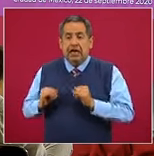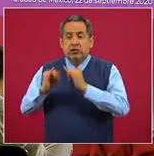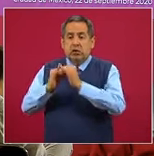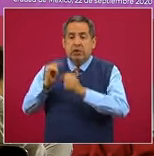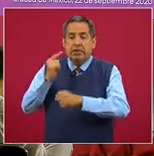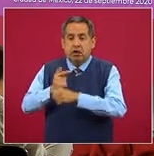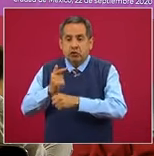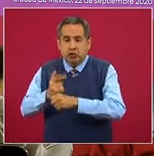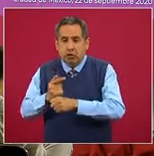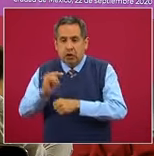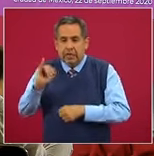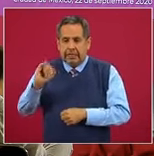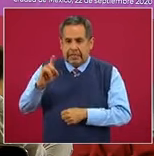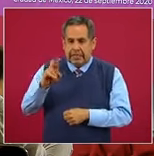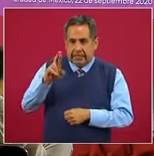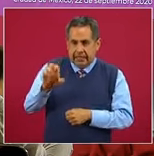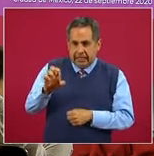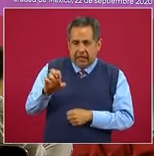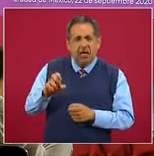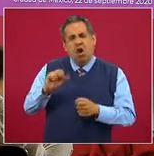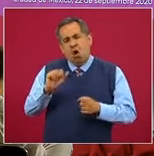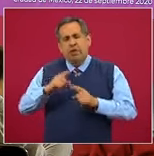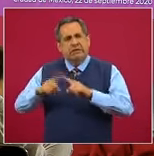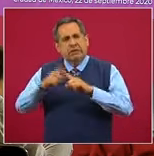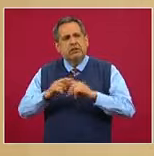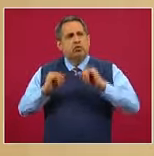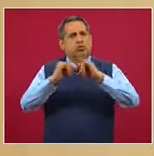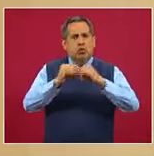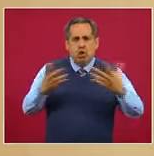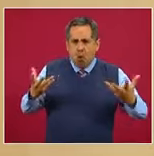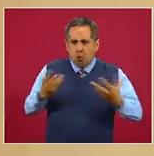Diagnóstico y Referencia Epidemiológicos como en diferentes instituciones.